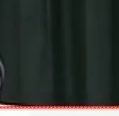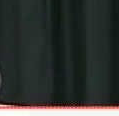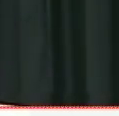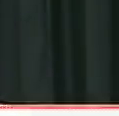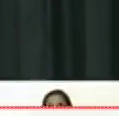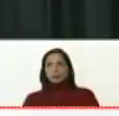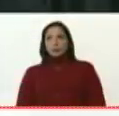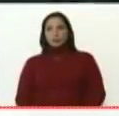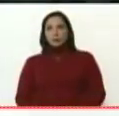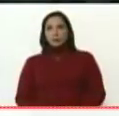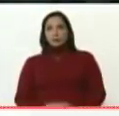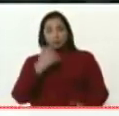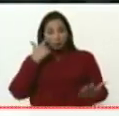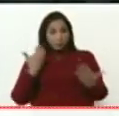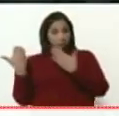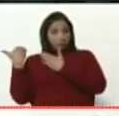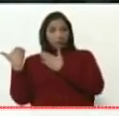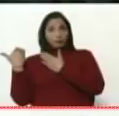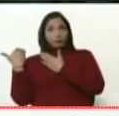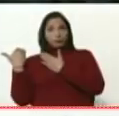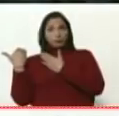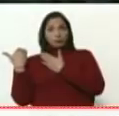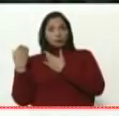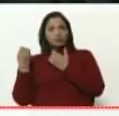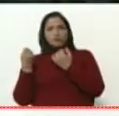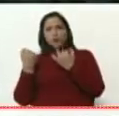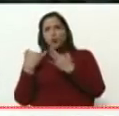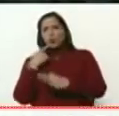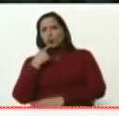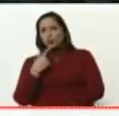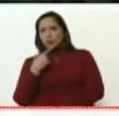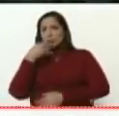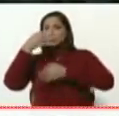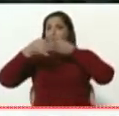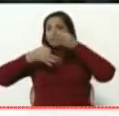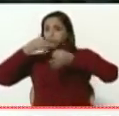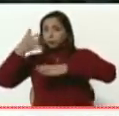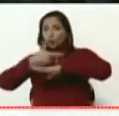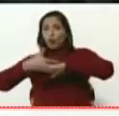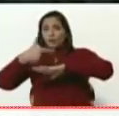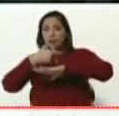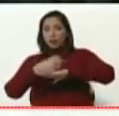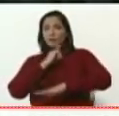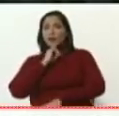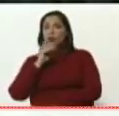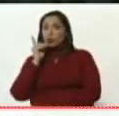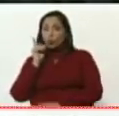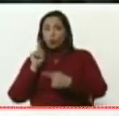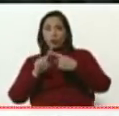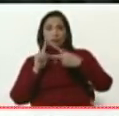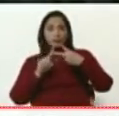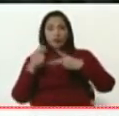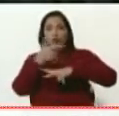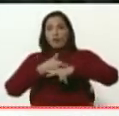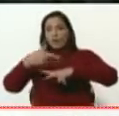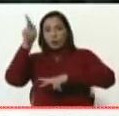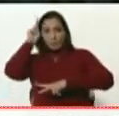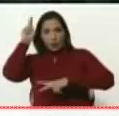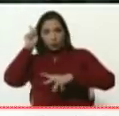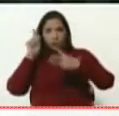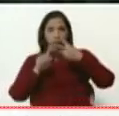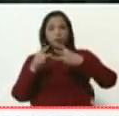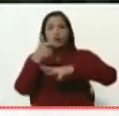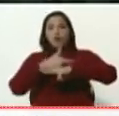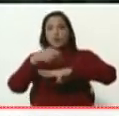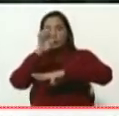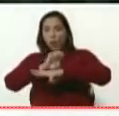Aquí está. Tiene mucho que decir y mucho que explicar los gobiernos de Iván Duque, el gobierno de Perú, el gobierno de